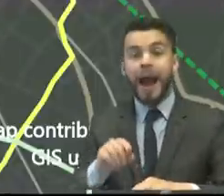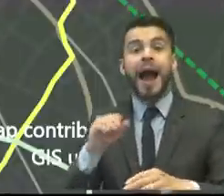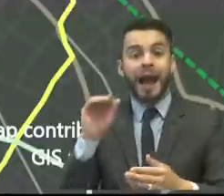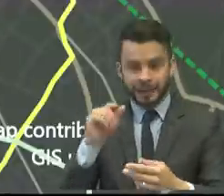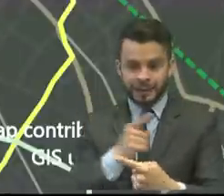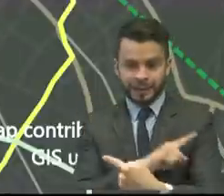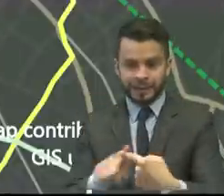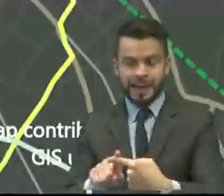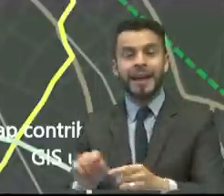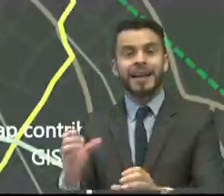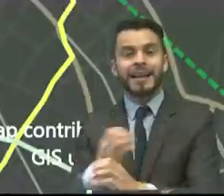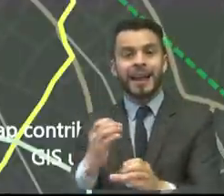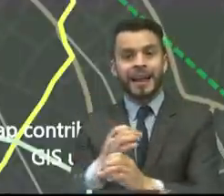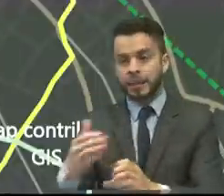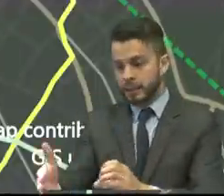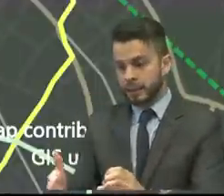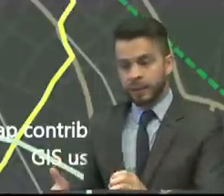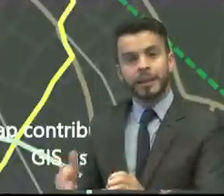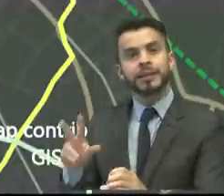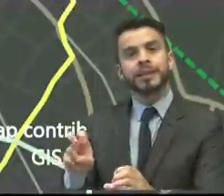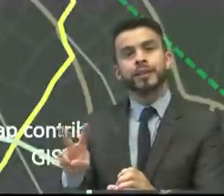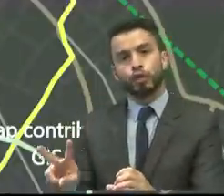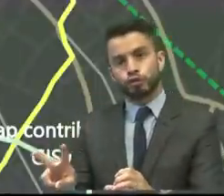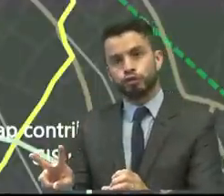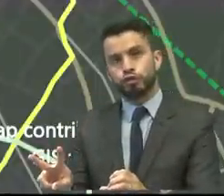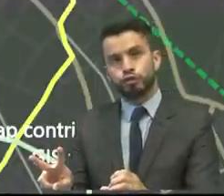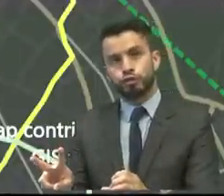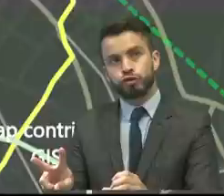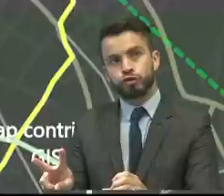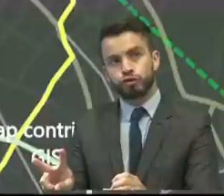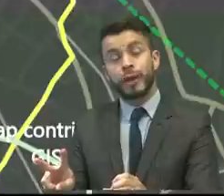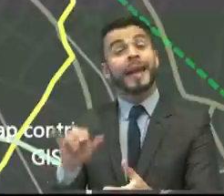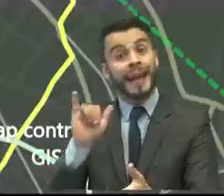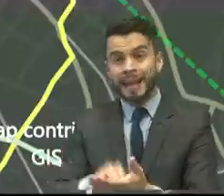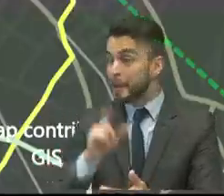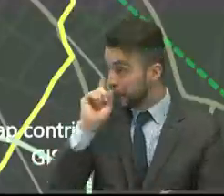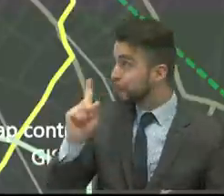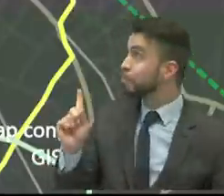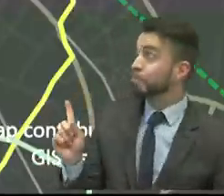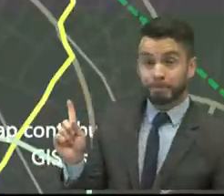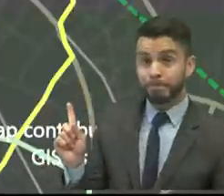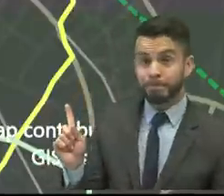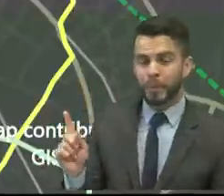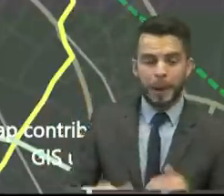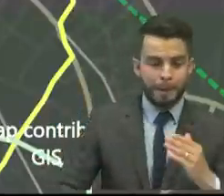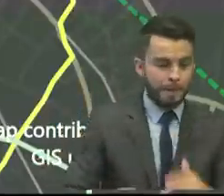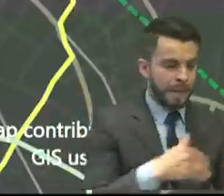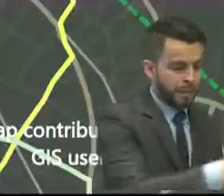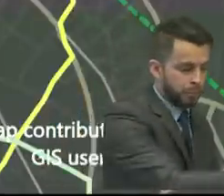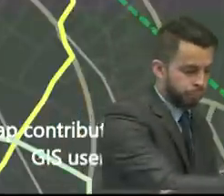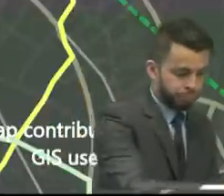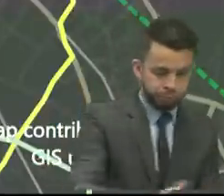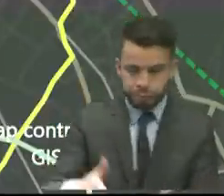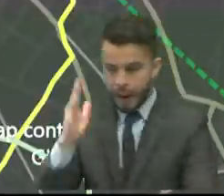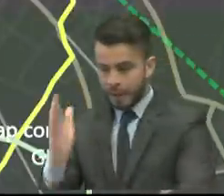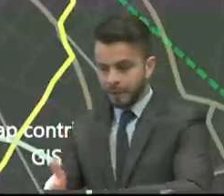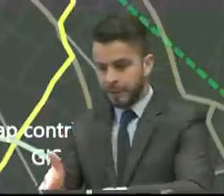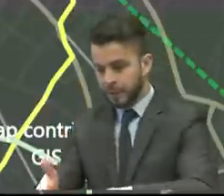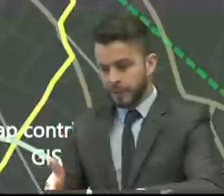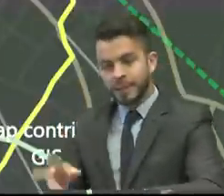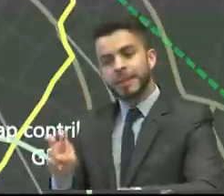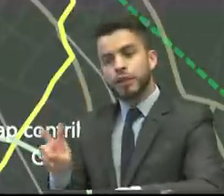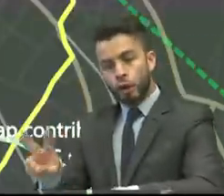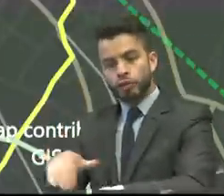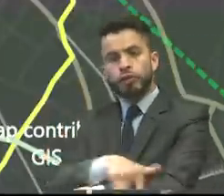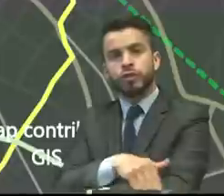nuestra primera línea del metro, llegará hasta la 72 con Caracas. El Regiotrán de Occidente, que va a conectar